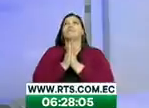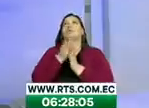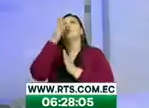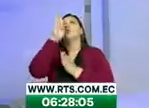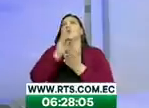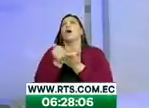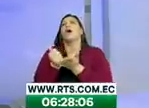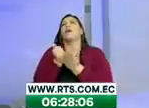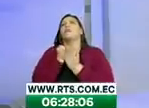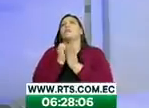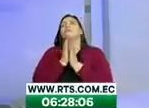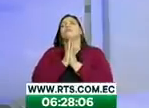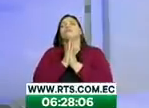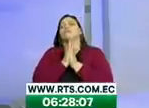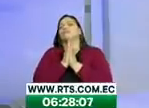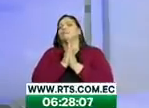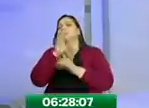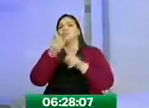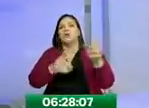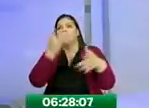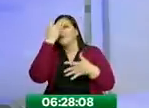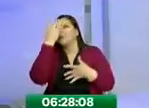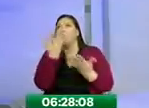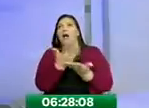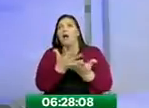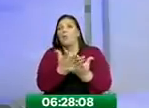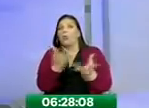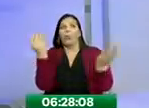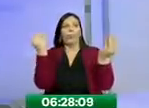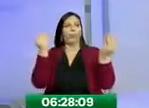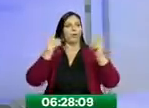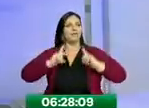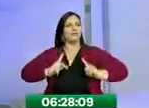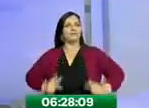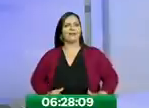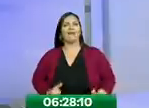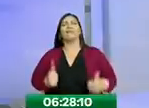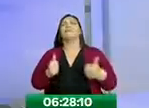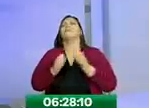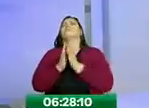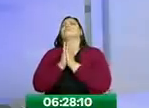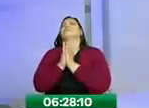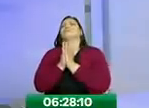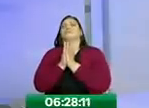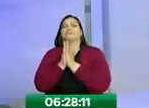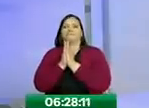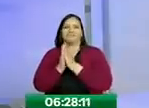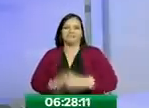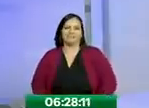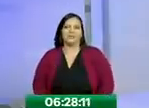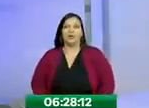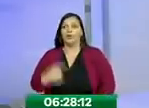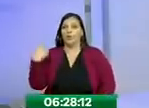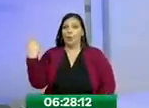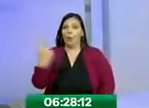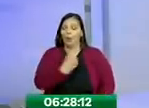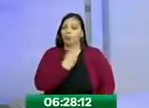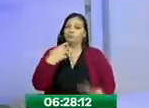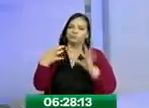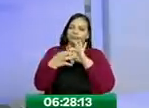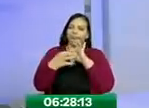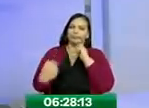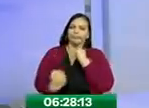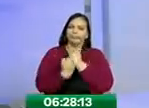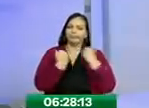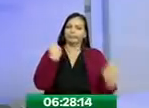de todos, vamos a estar todos unidos para tratar ya de eliminar el coronavirus que nos tiene a nosotros todos ahí